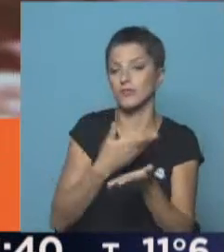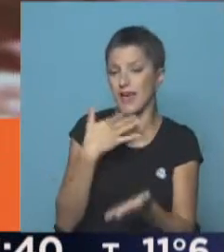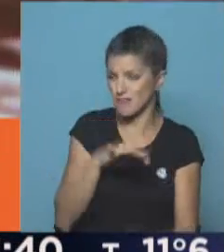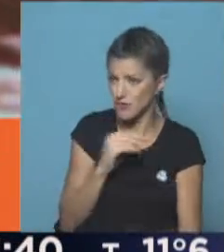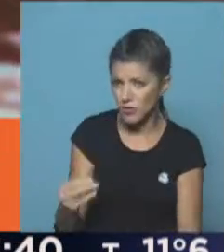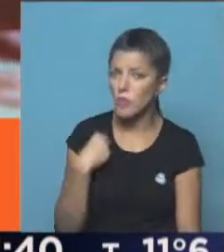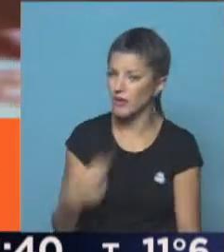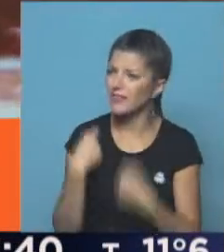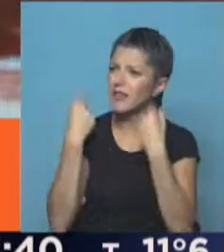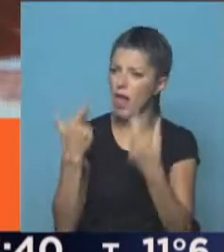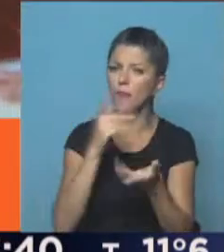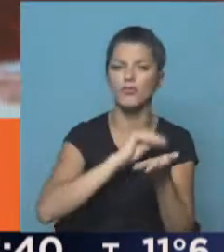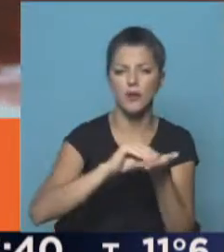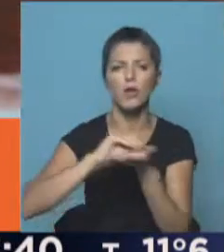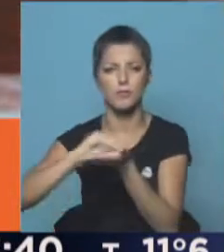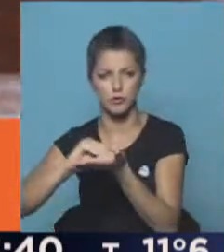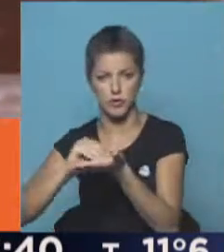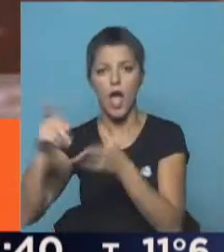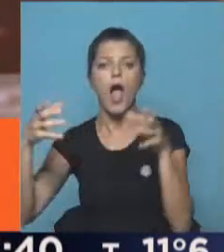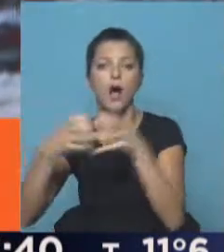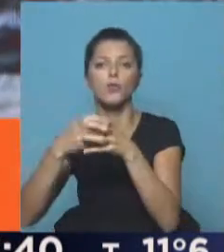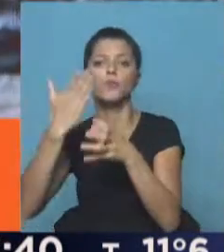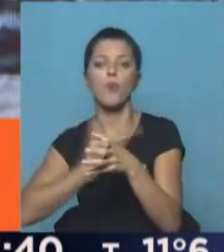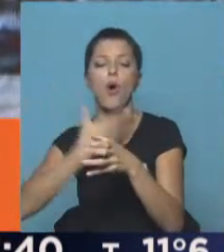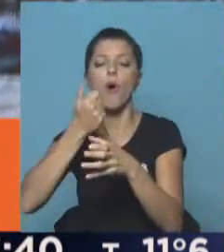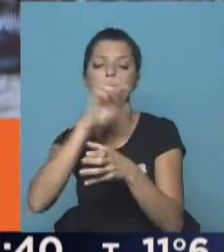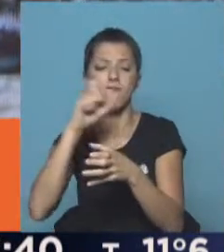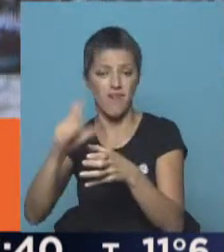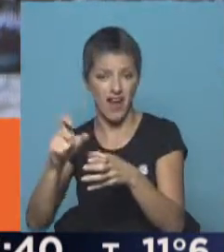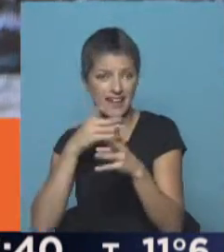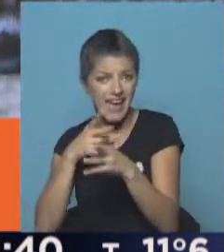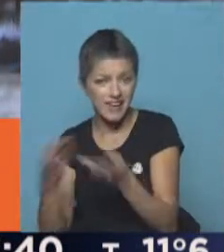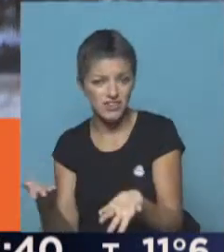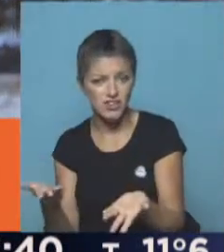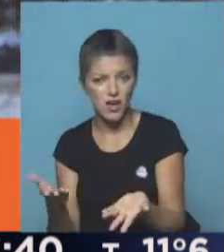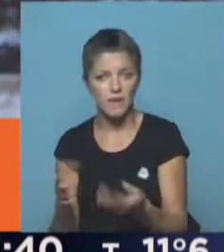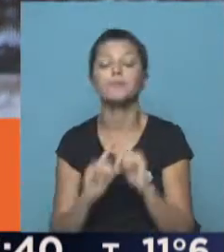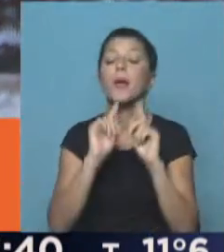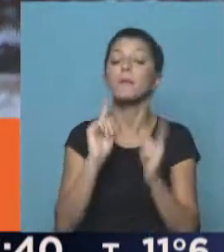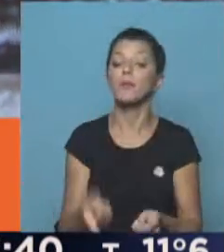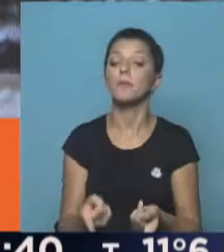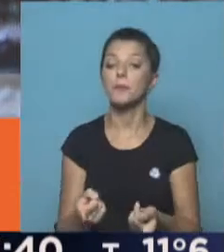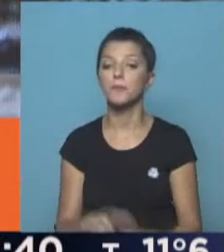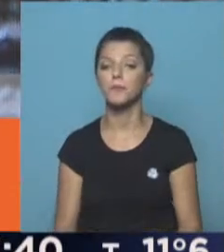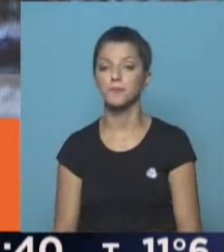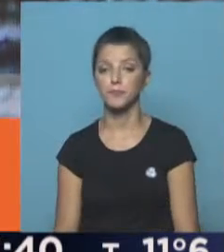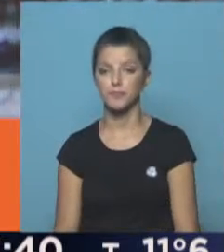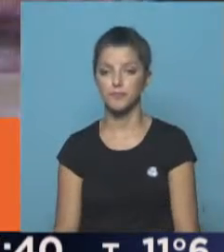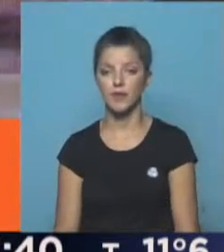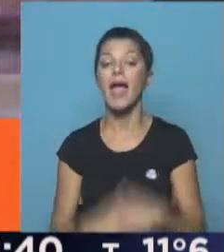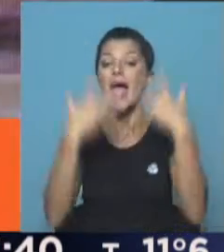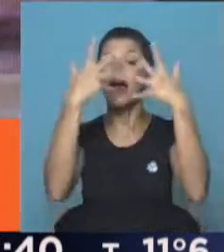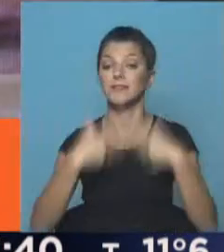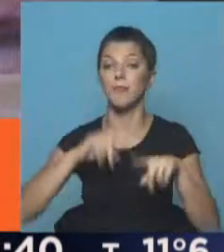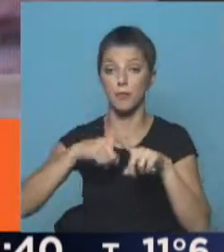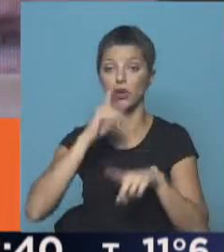le dé bancas a la insurgencia o a la guerrilla, y por el otro lado, el desafío también de que el sistema político colombiano